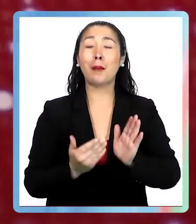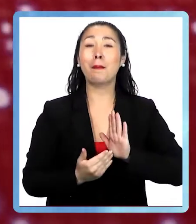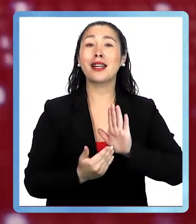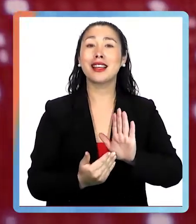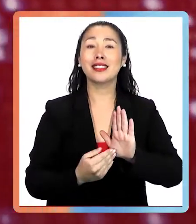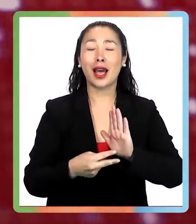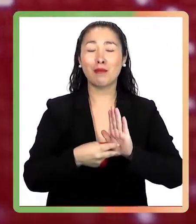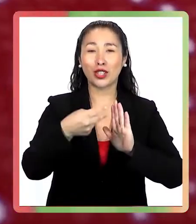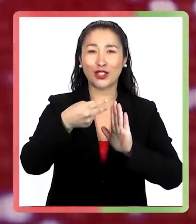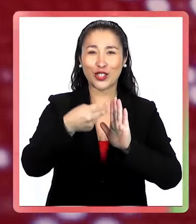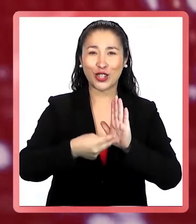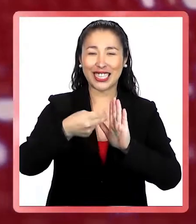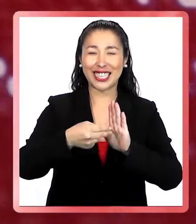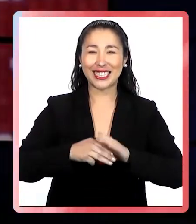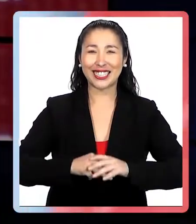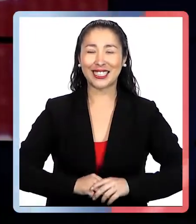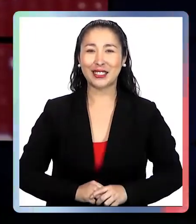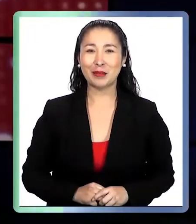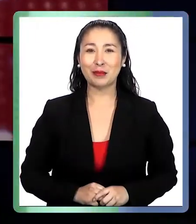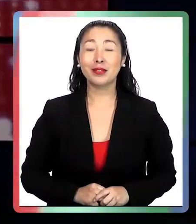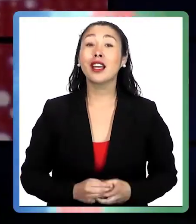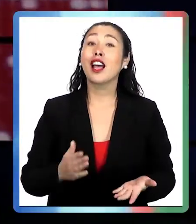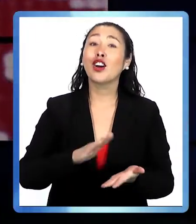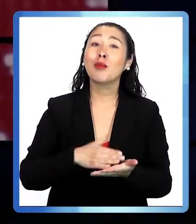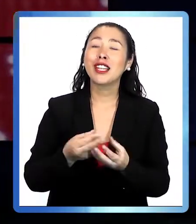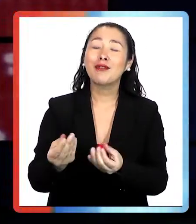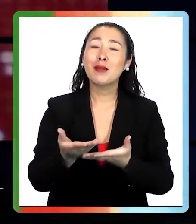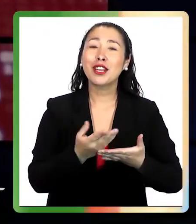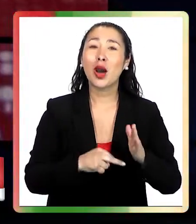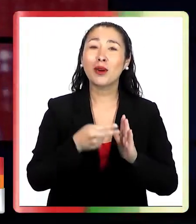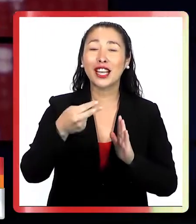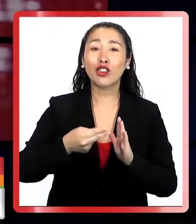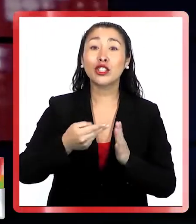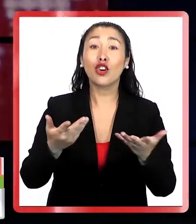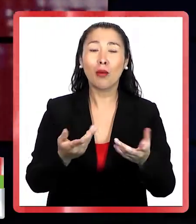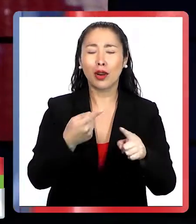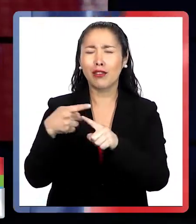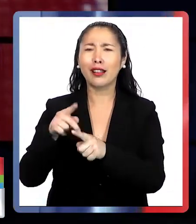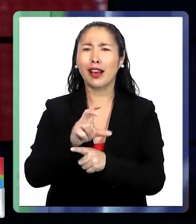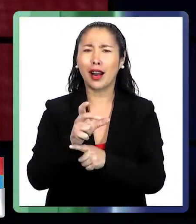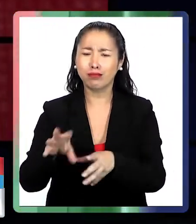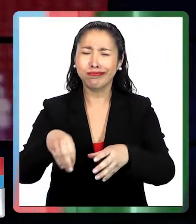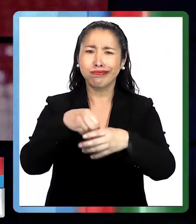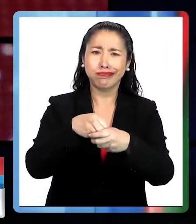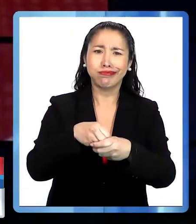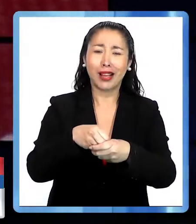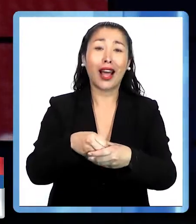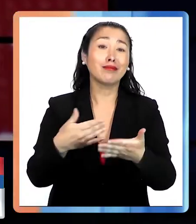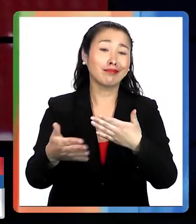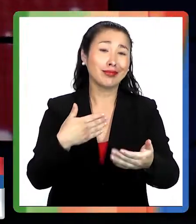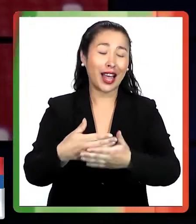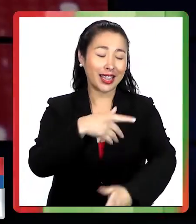presenta Portavoz Noticias. ¿Qué tal? Bienvenidos a Portavoz Noticias a través de todos los canales de Arcatel en el